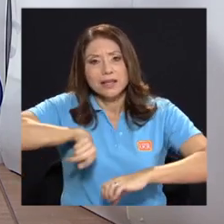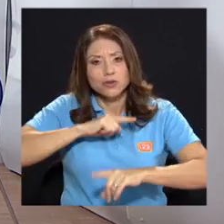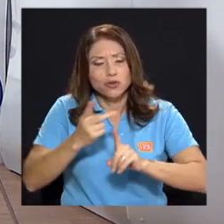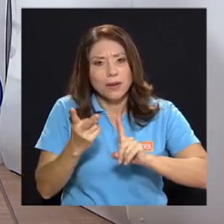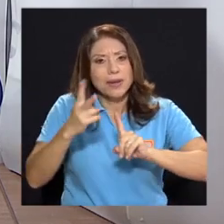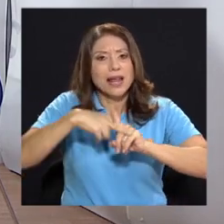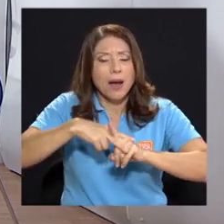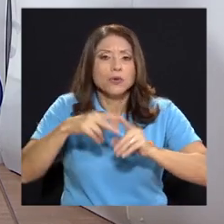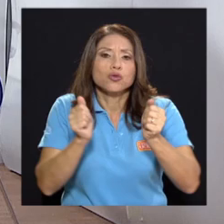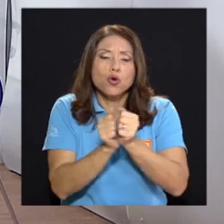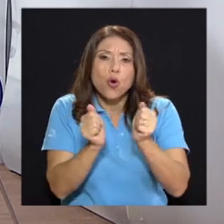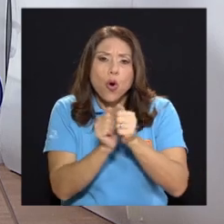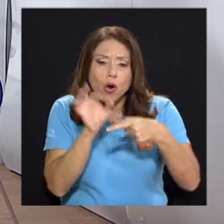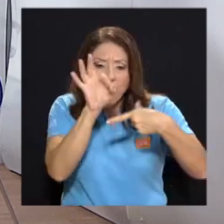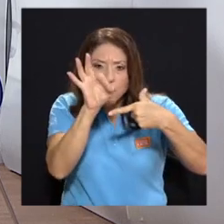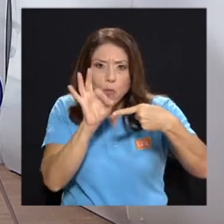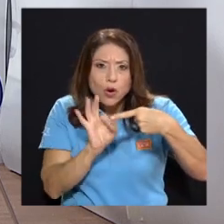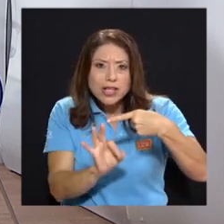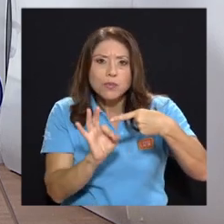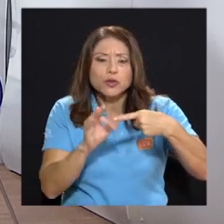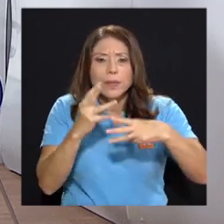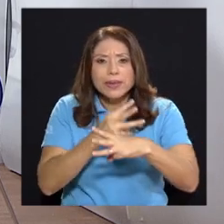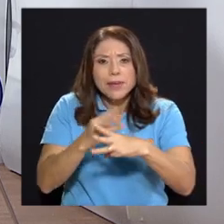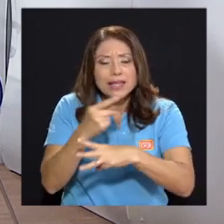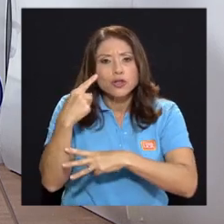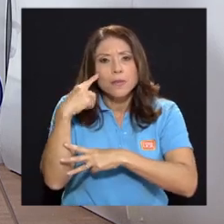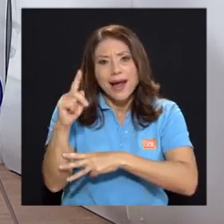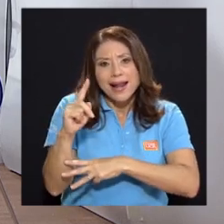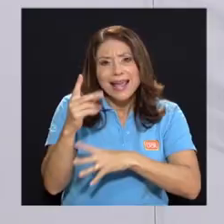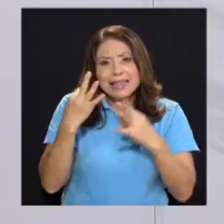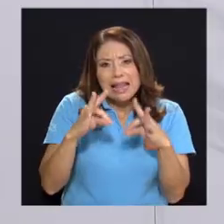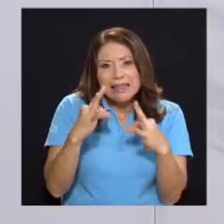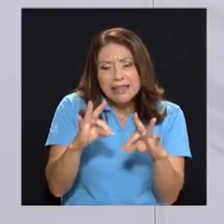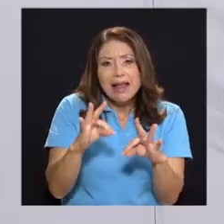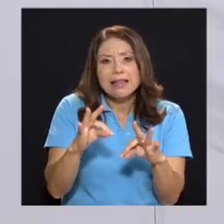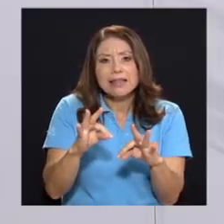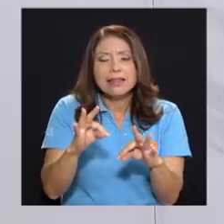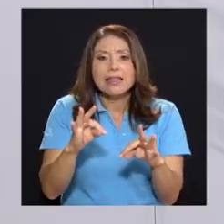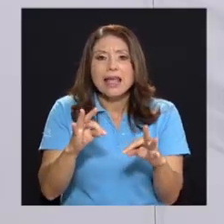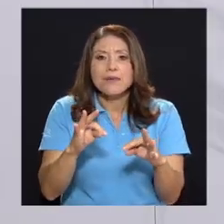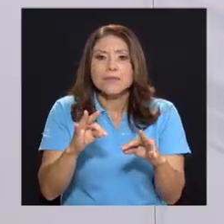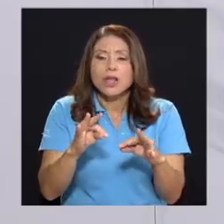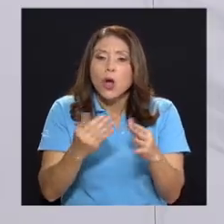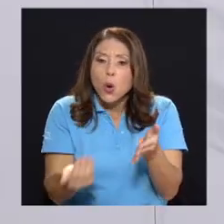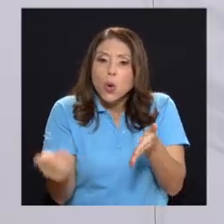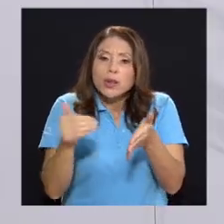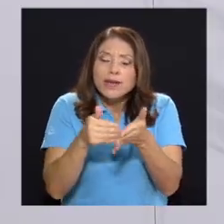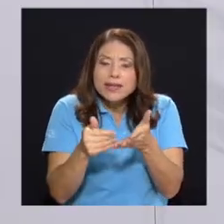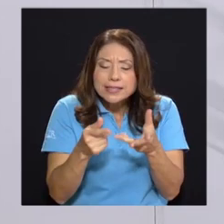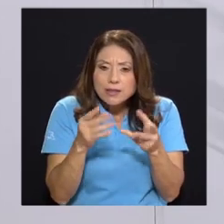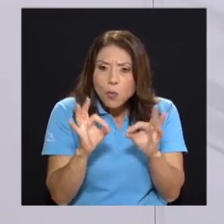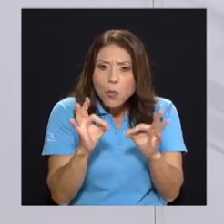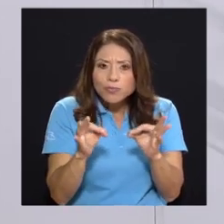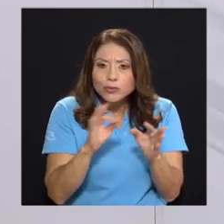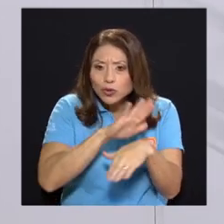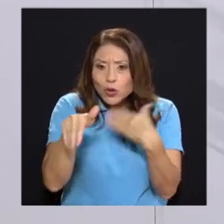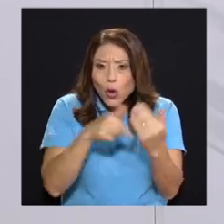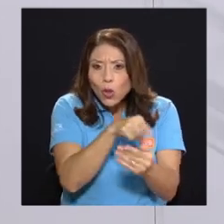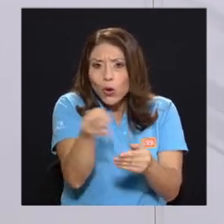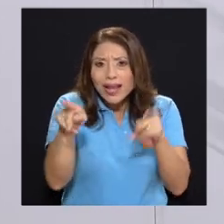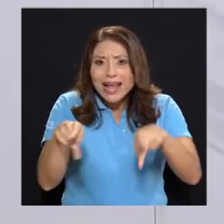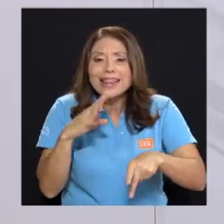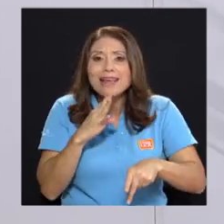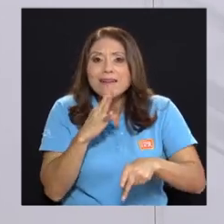algoritmos matemáticos para tratar de reconstruir las estructuras discursivas de la gente qué es lo que